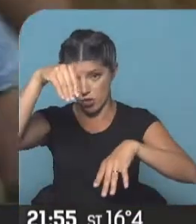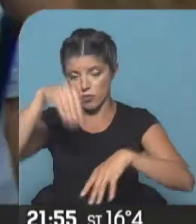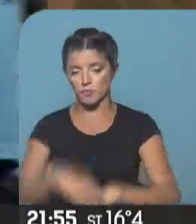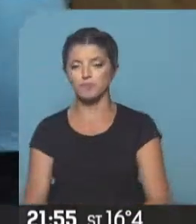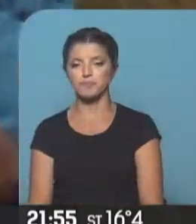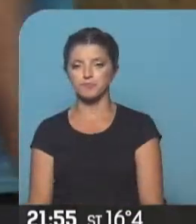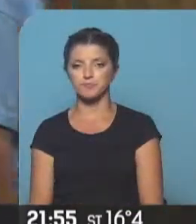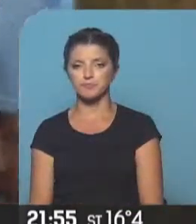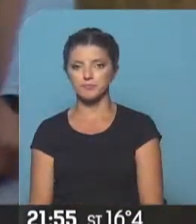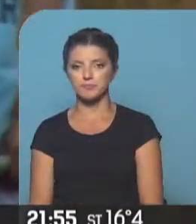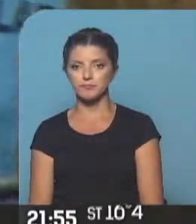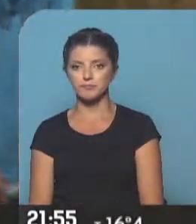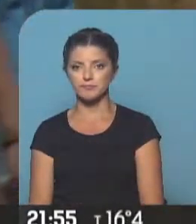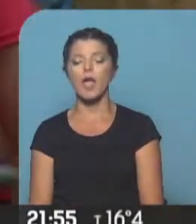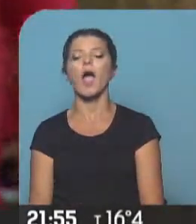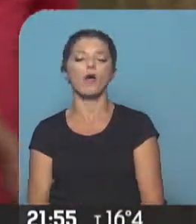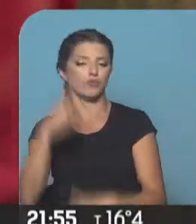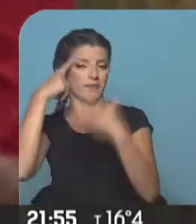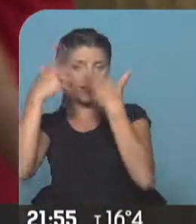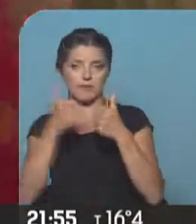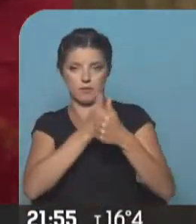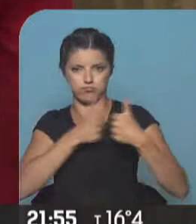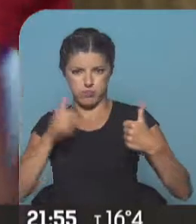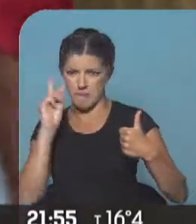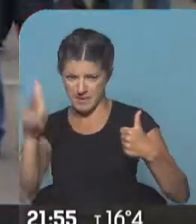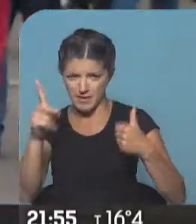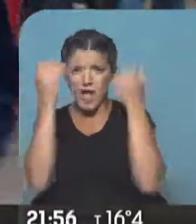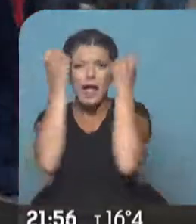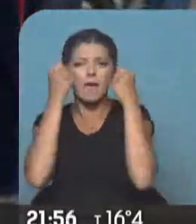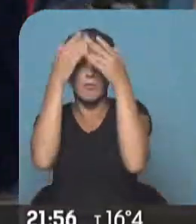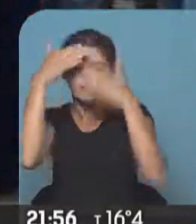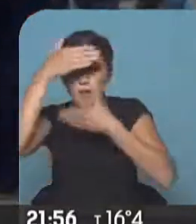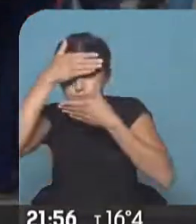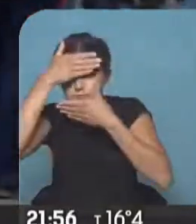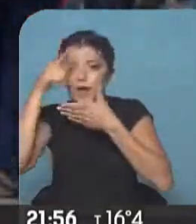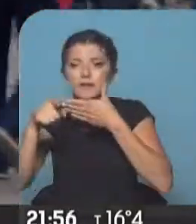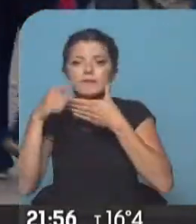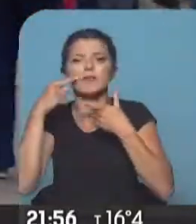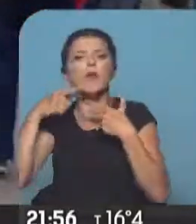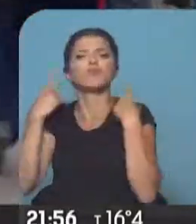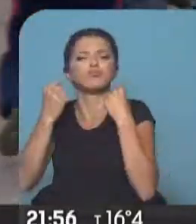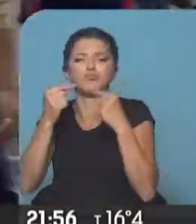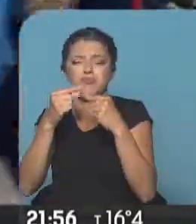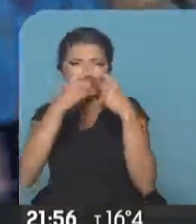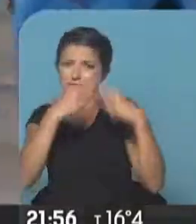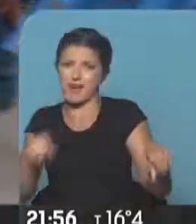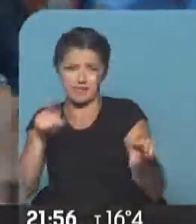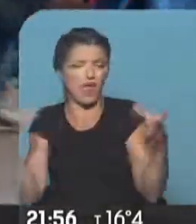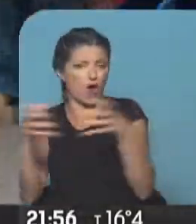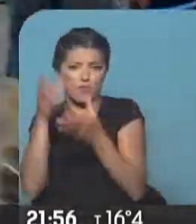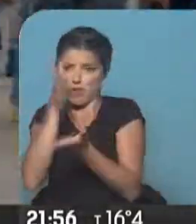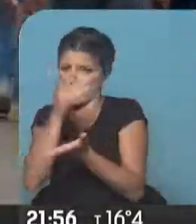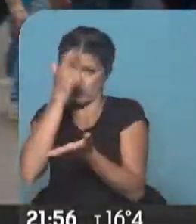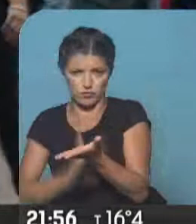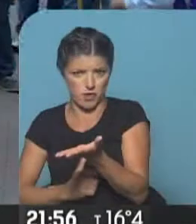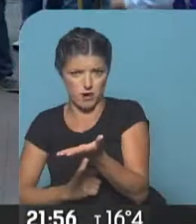se desplegó un dispositivo de seguridad y así los ven, encapuchados, manifestándose. Nada tenía que ver con organismos de derechos